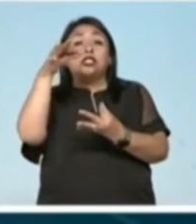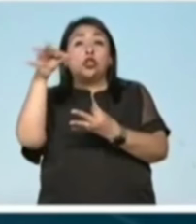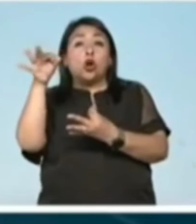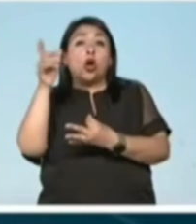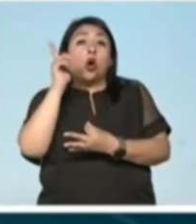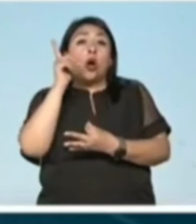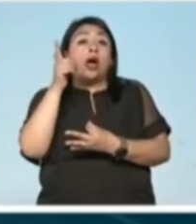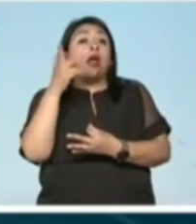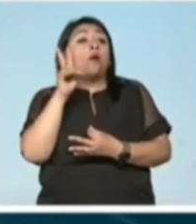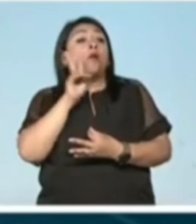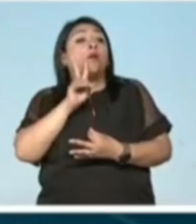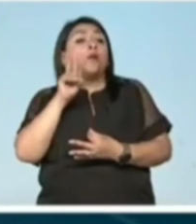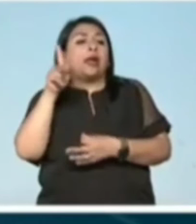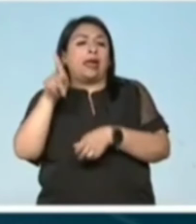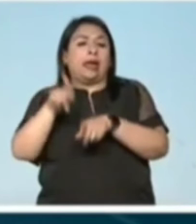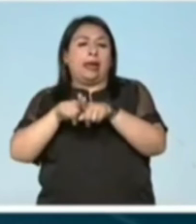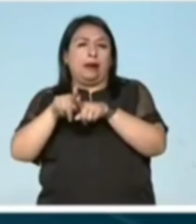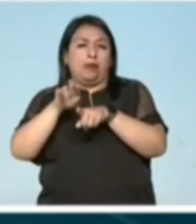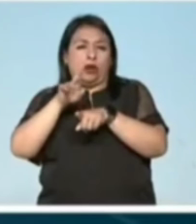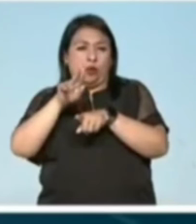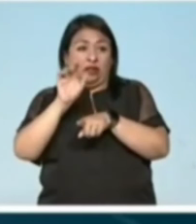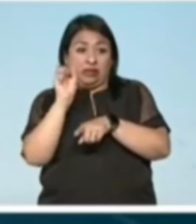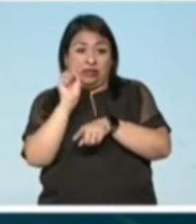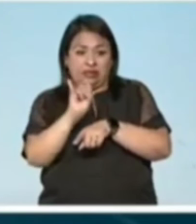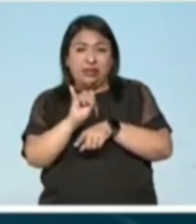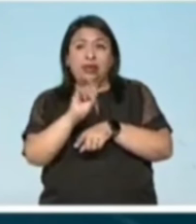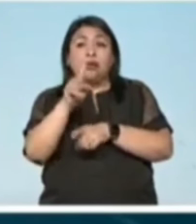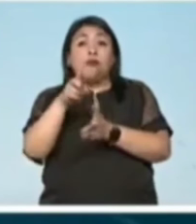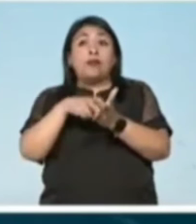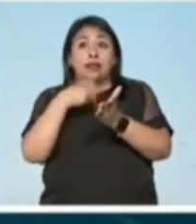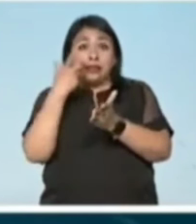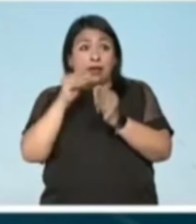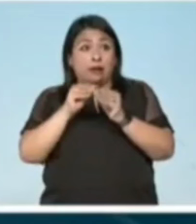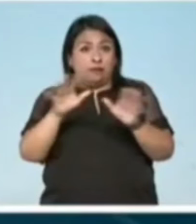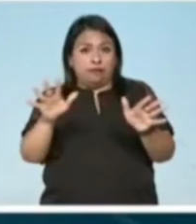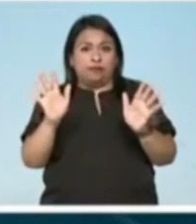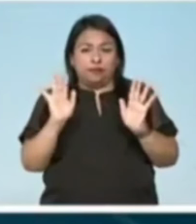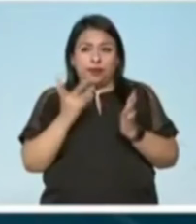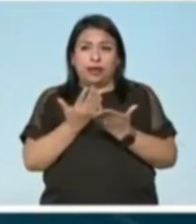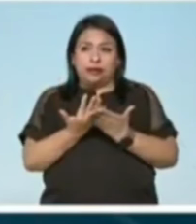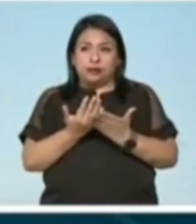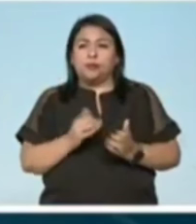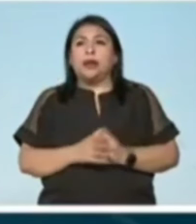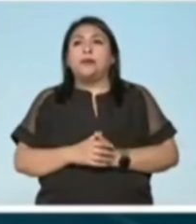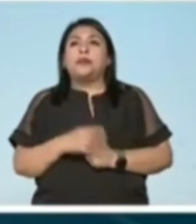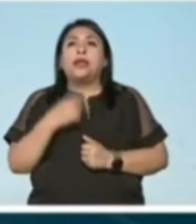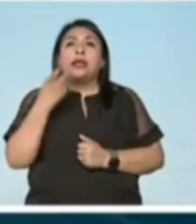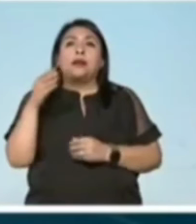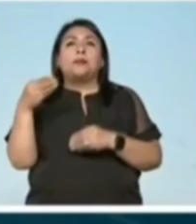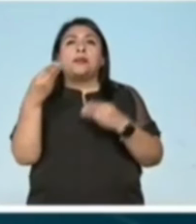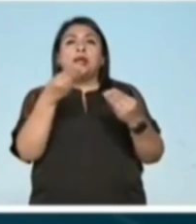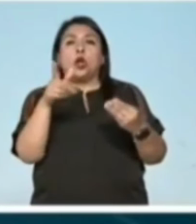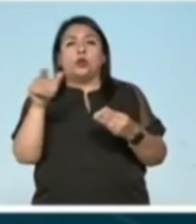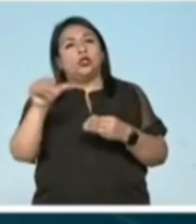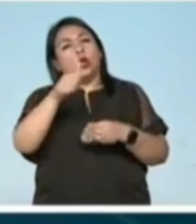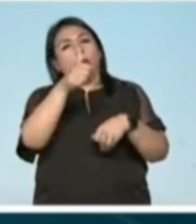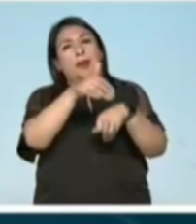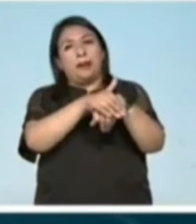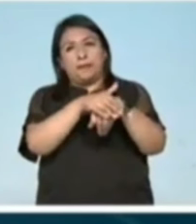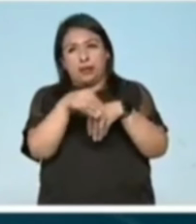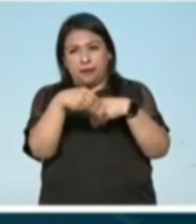que espera el visto bueno de su hermano Martín y que un editor la quiera publicar. Ese se lo mandó Luis a otra